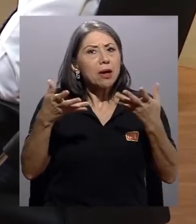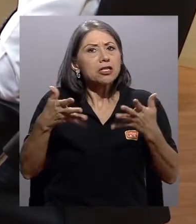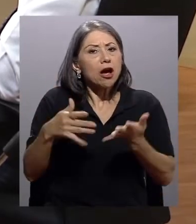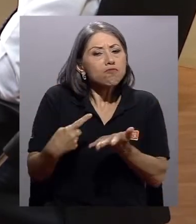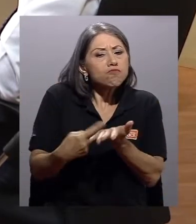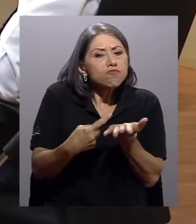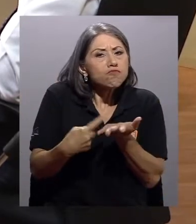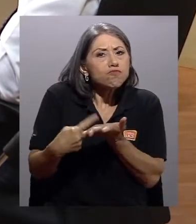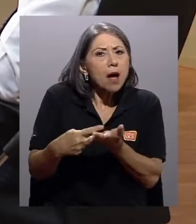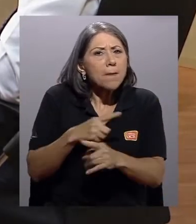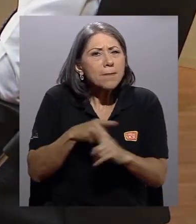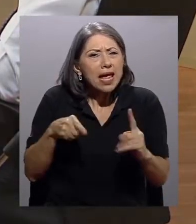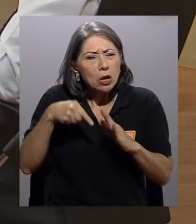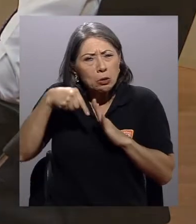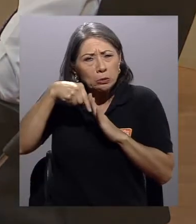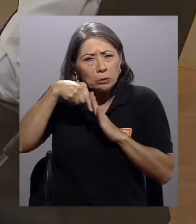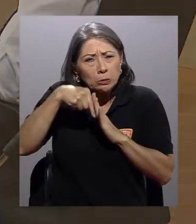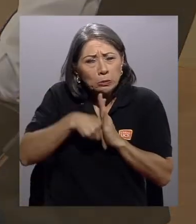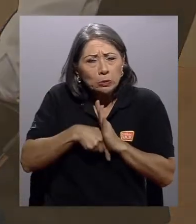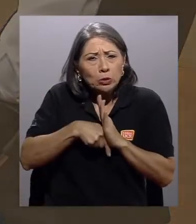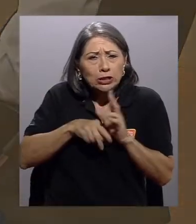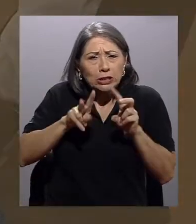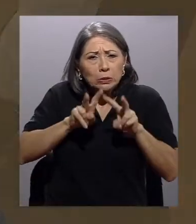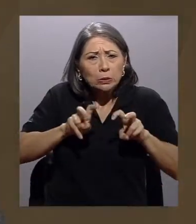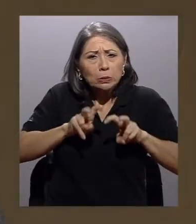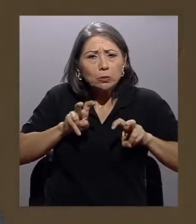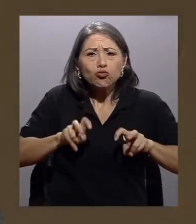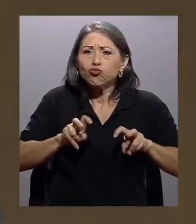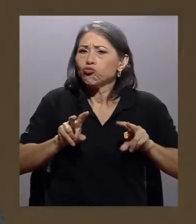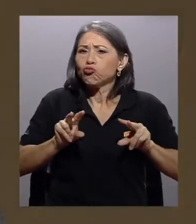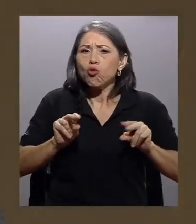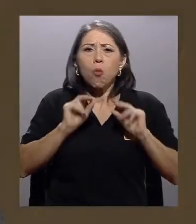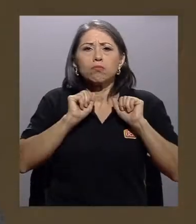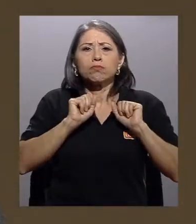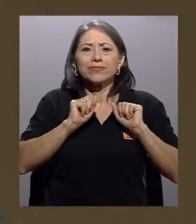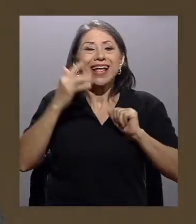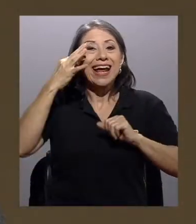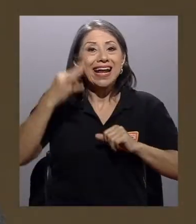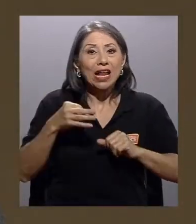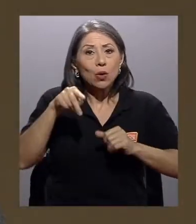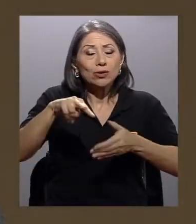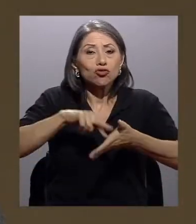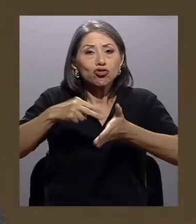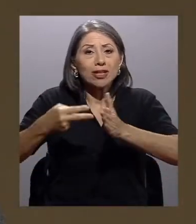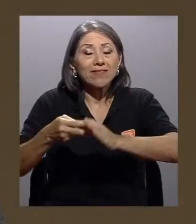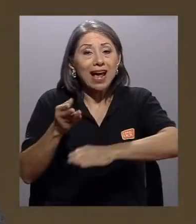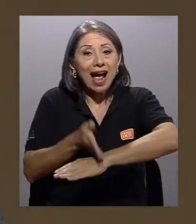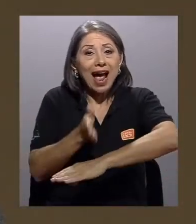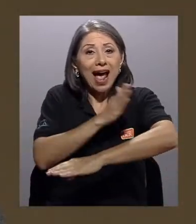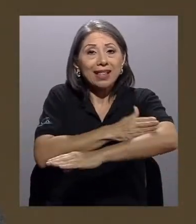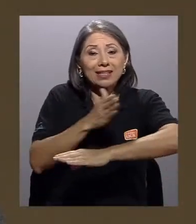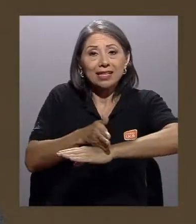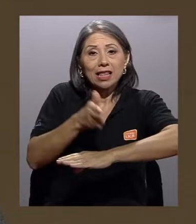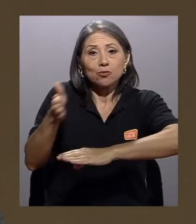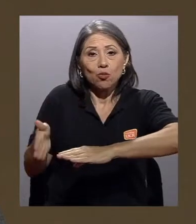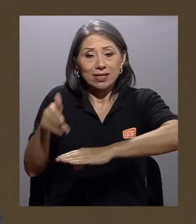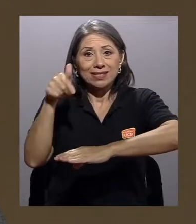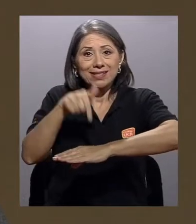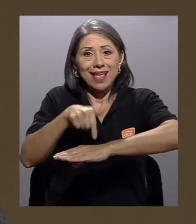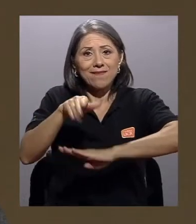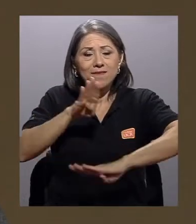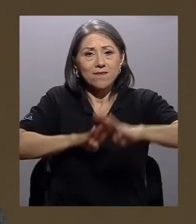tema, pero no de forma tan exhaustiva. Creo que esto igual va a representar como un antes y después, incluso en la